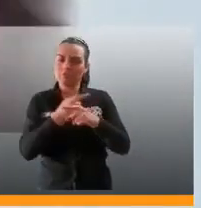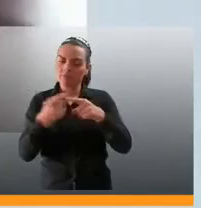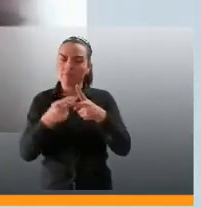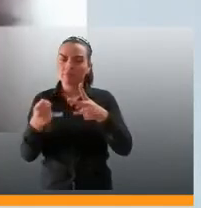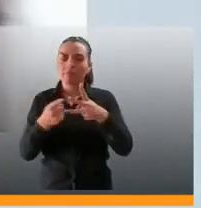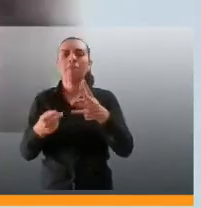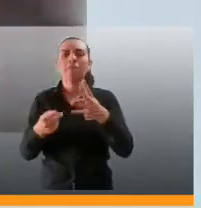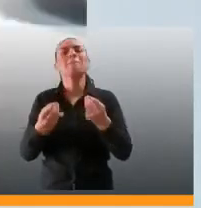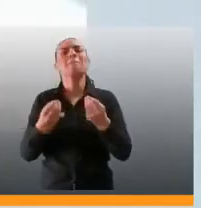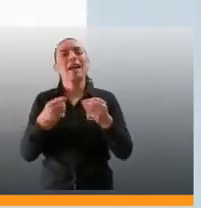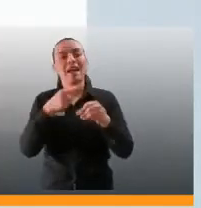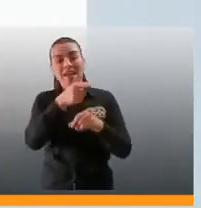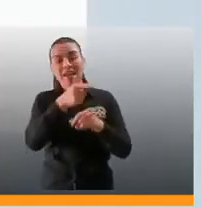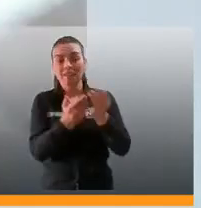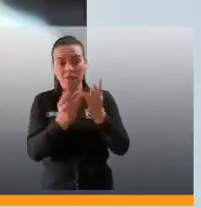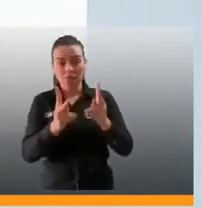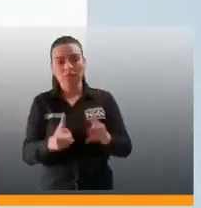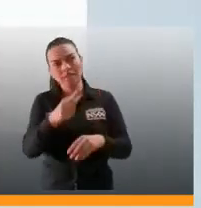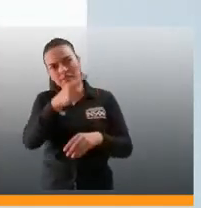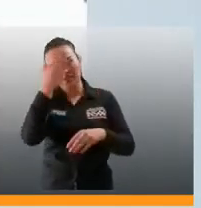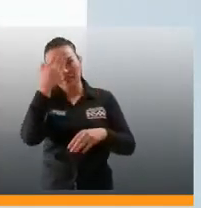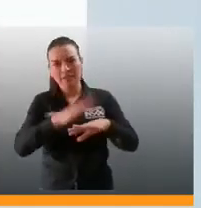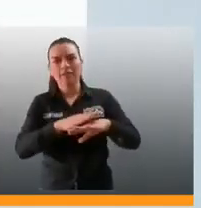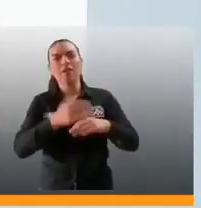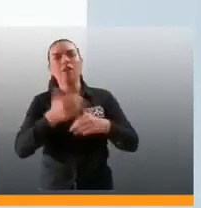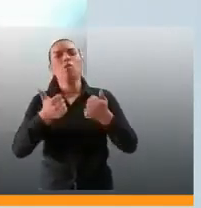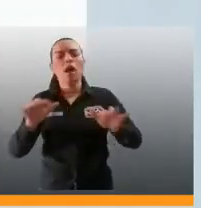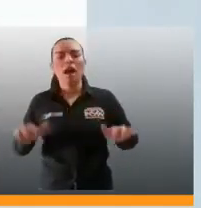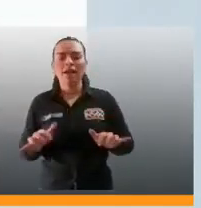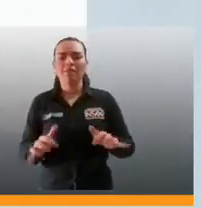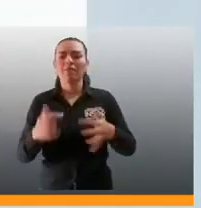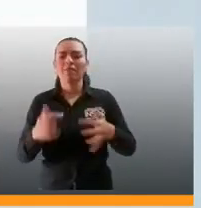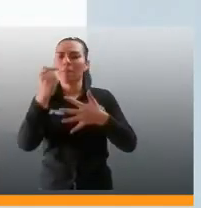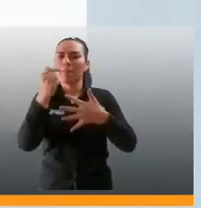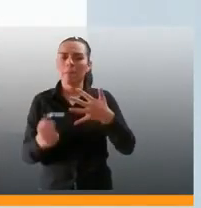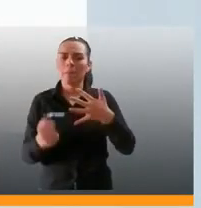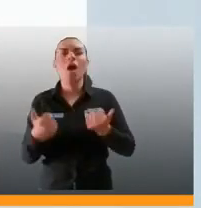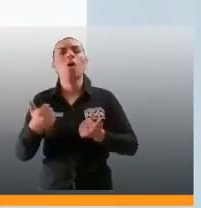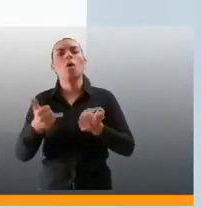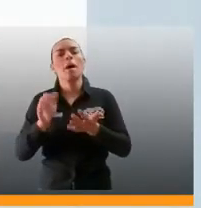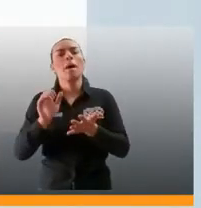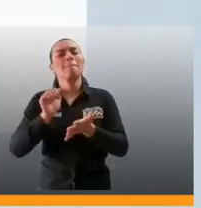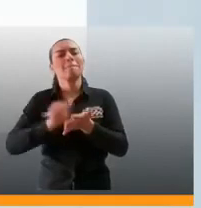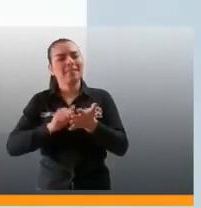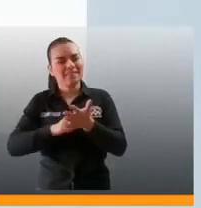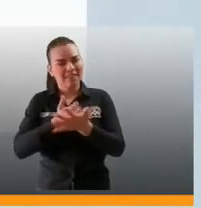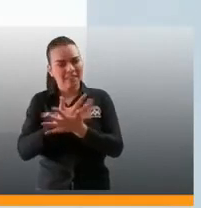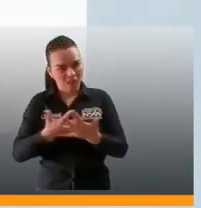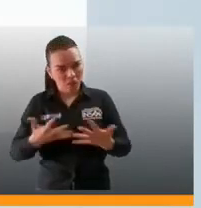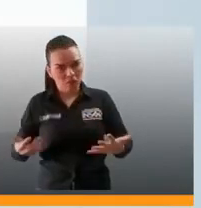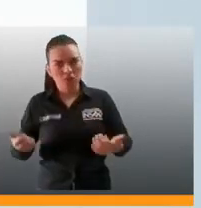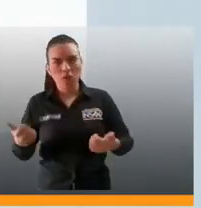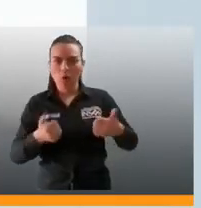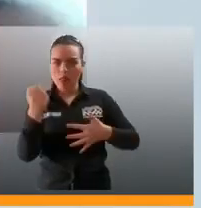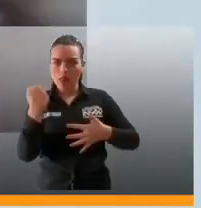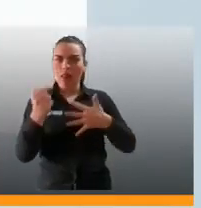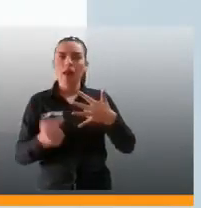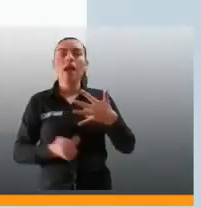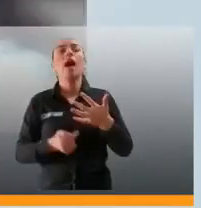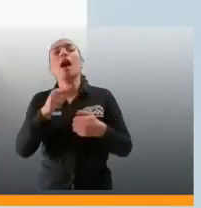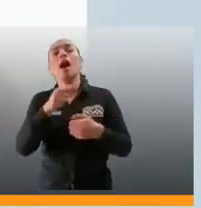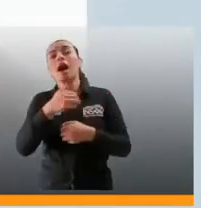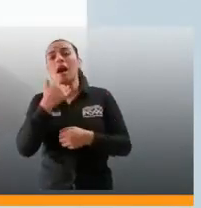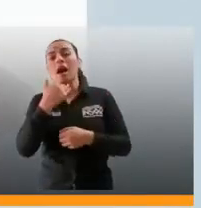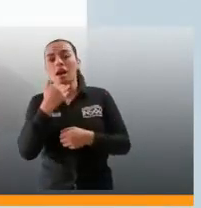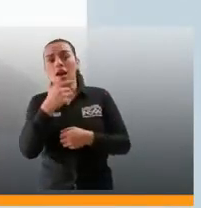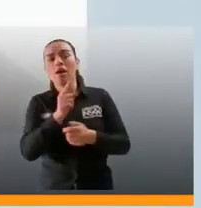hacer, qué actividades tenemos que realizar, qué materiales vamos a abordar, si vamos a tener encuentros sincrónicos, qué va a